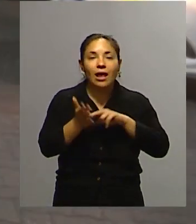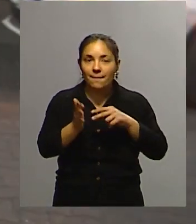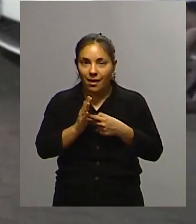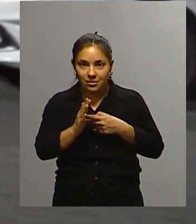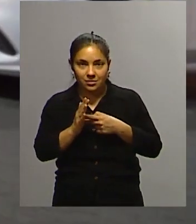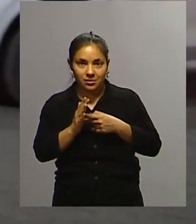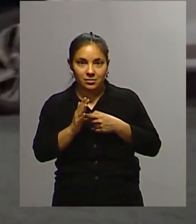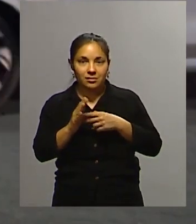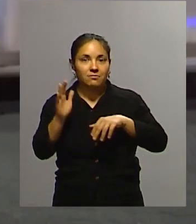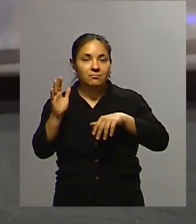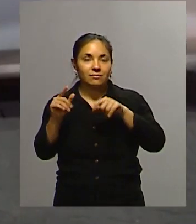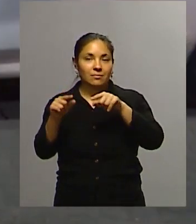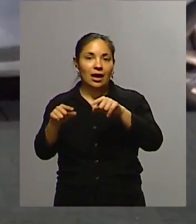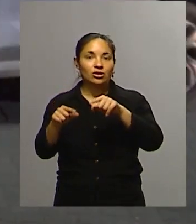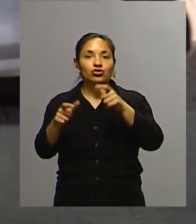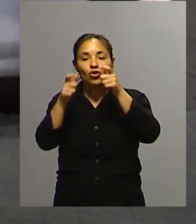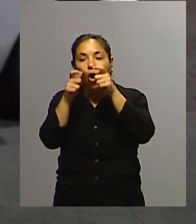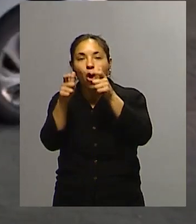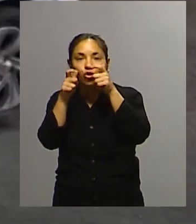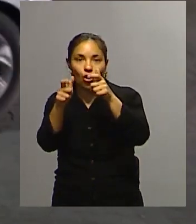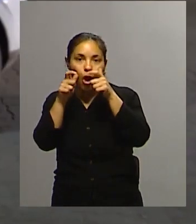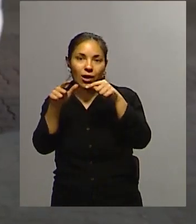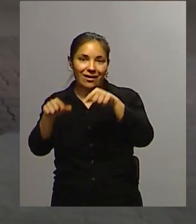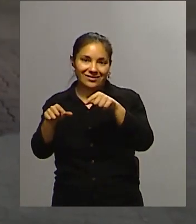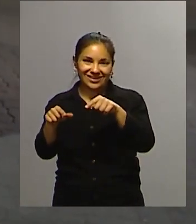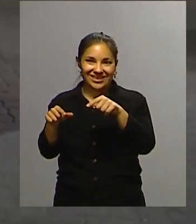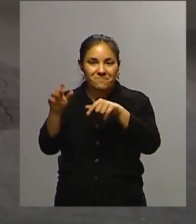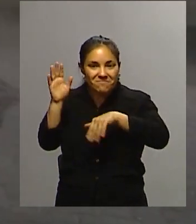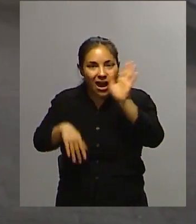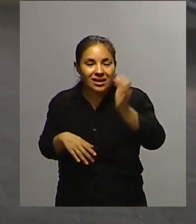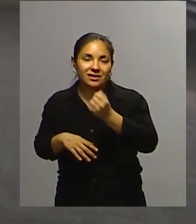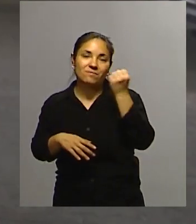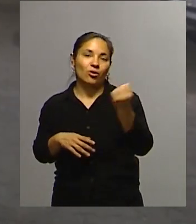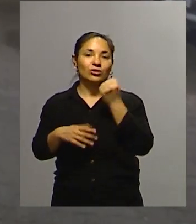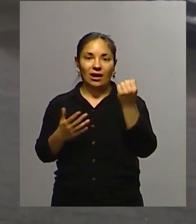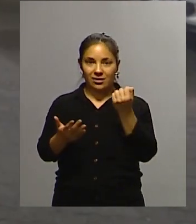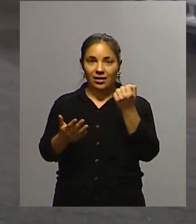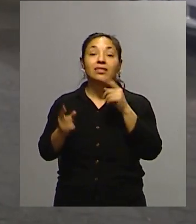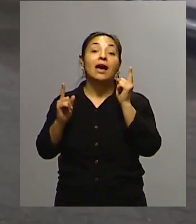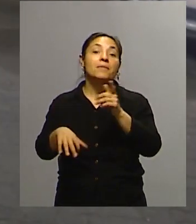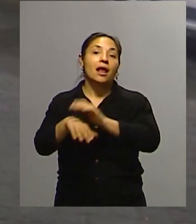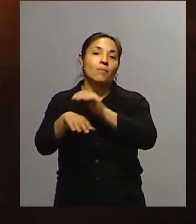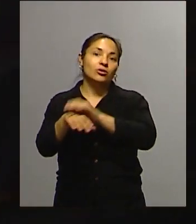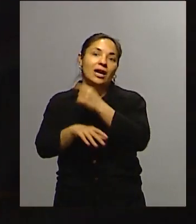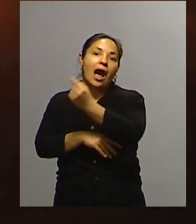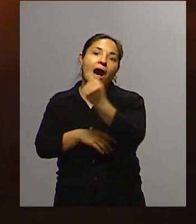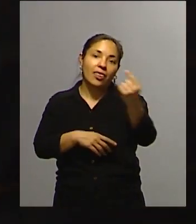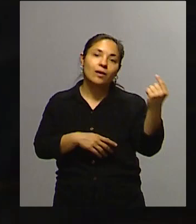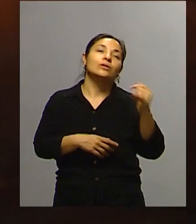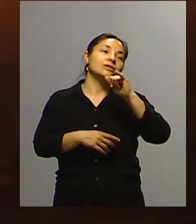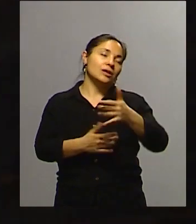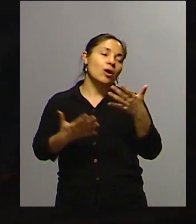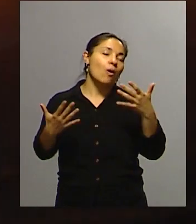controles son lo importante. Y la responsabilidad de cada uno individual, ¿no? Ni hablar, ni hablar, eso